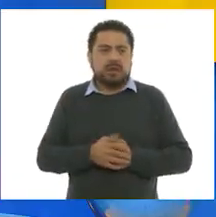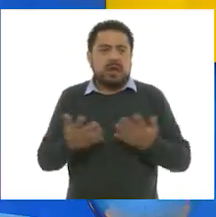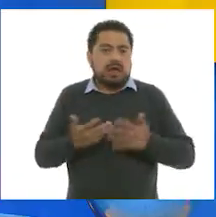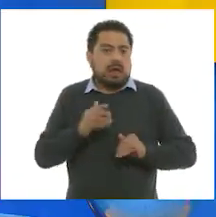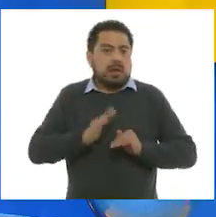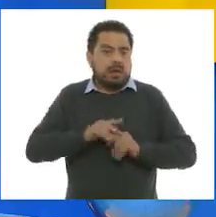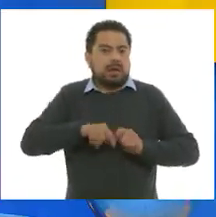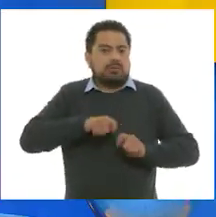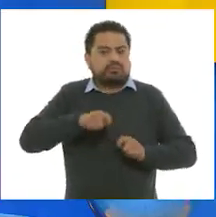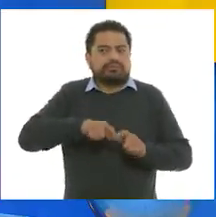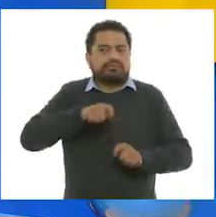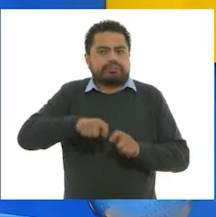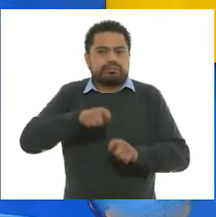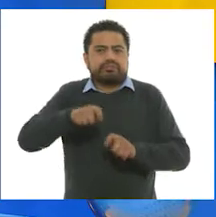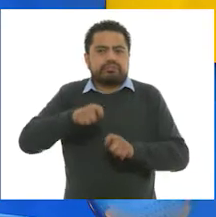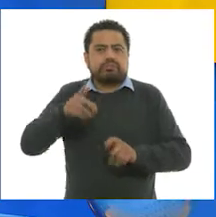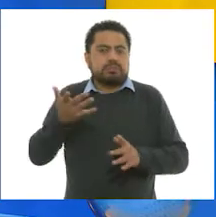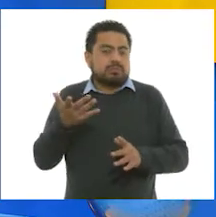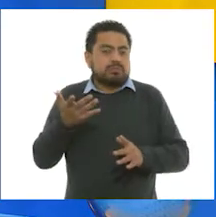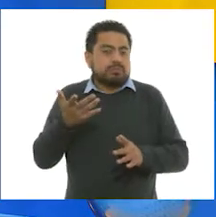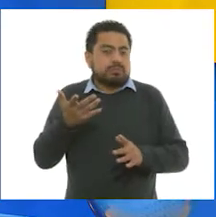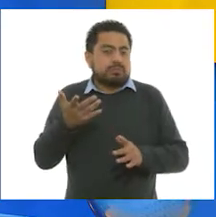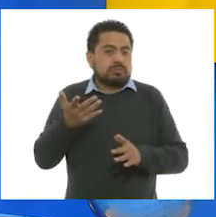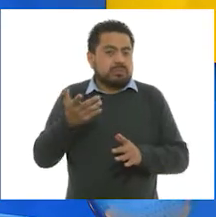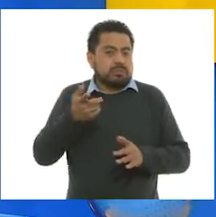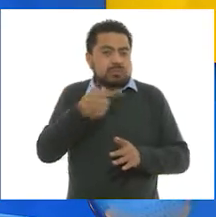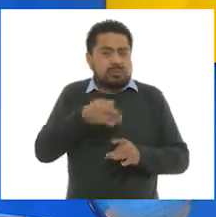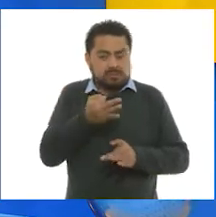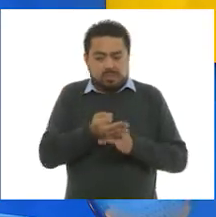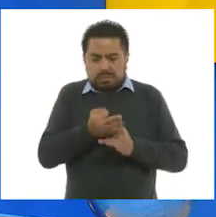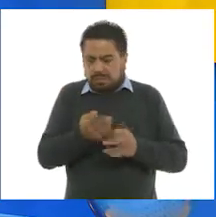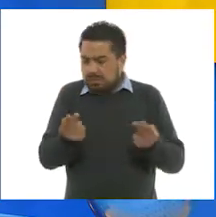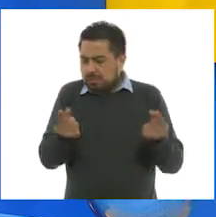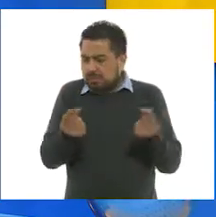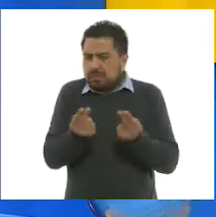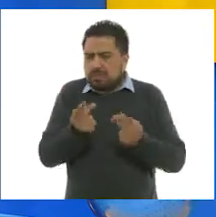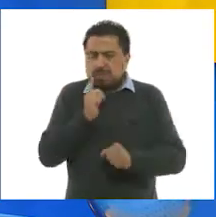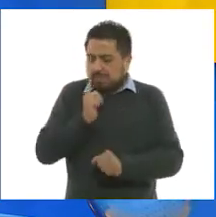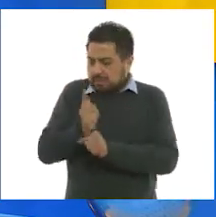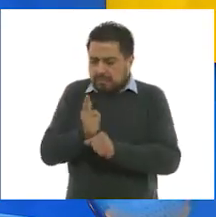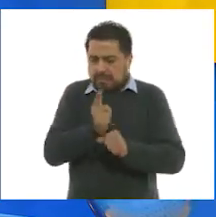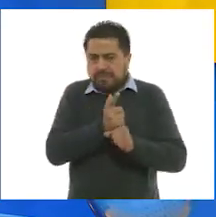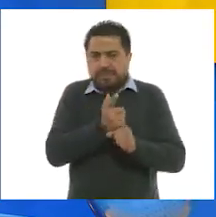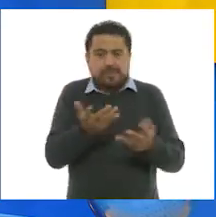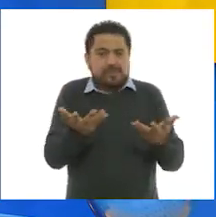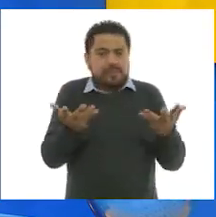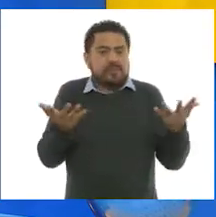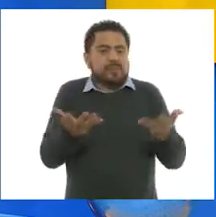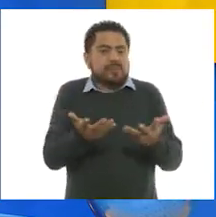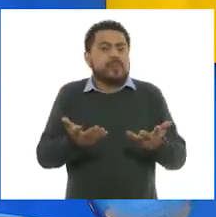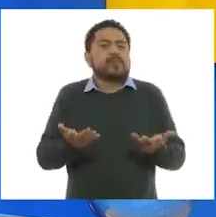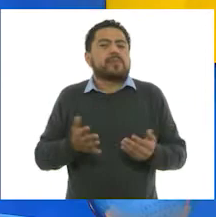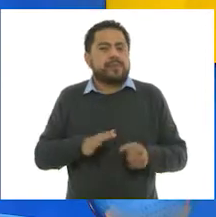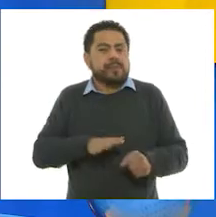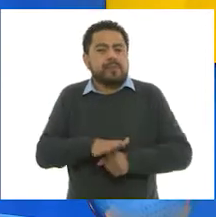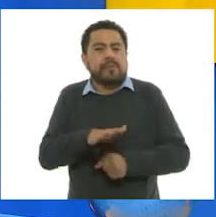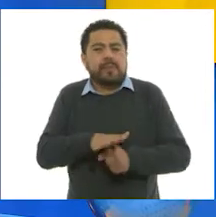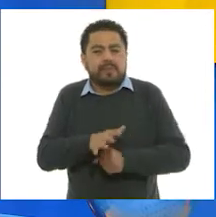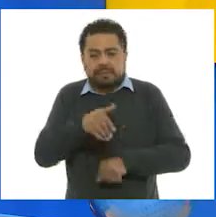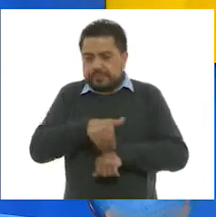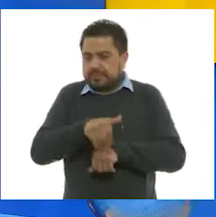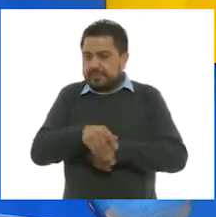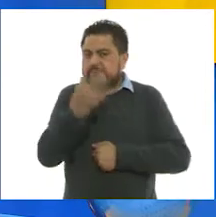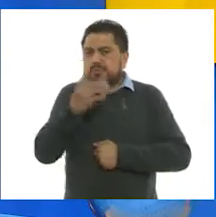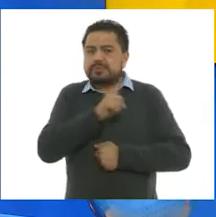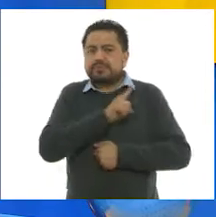más nudos, porque pues lo que sí se necesita, si se dieron cuenta, para hacer el de 4,